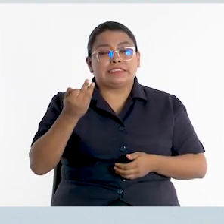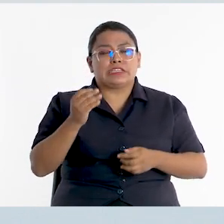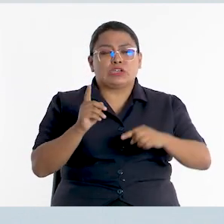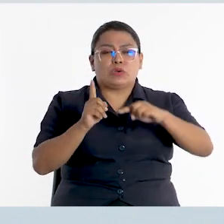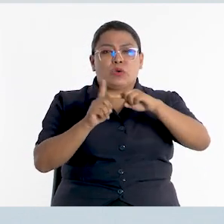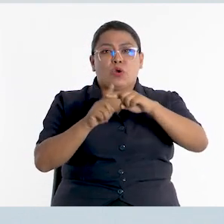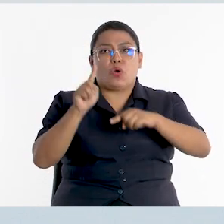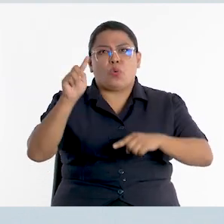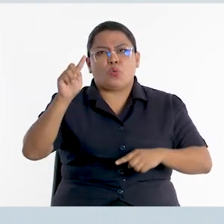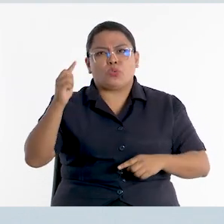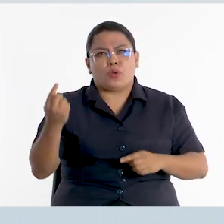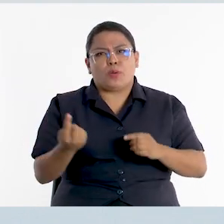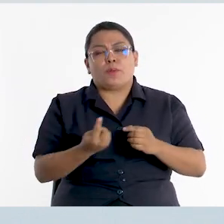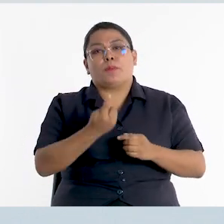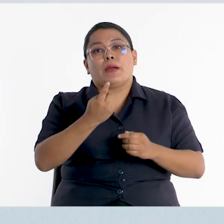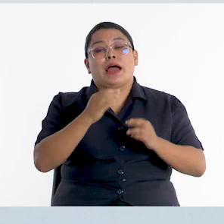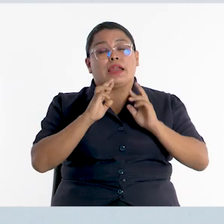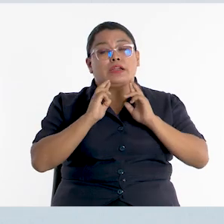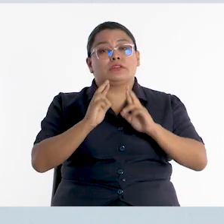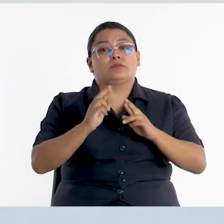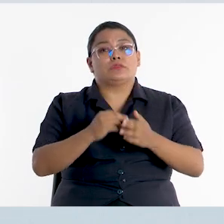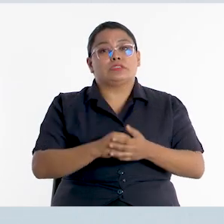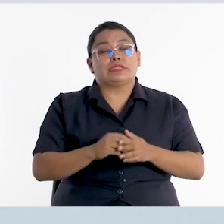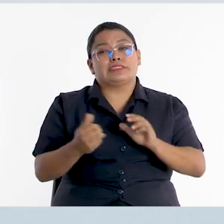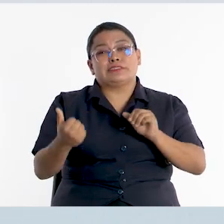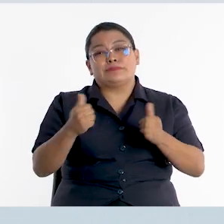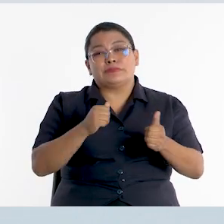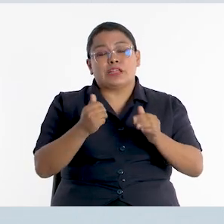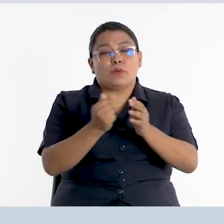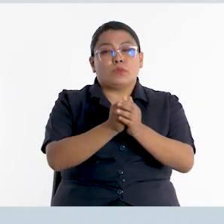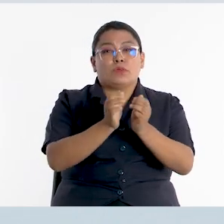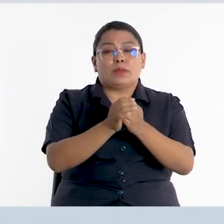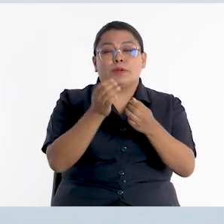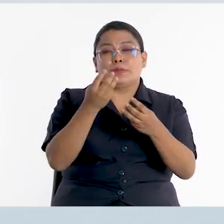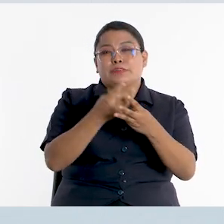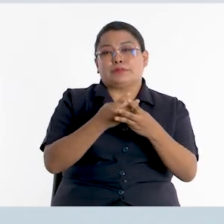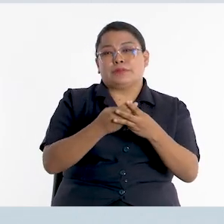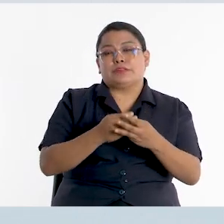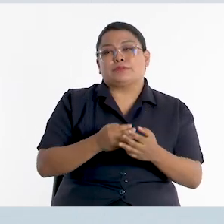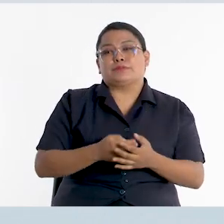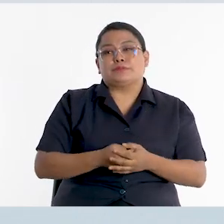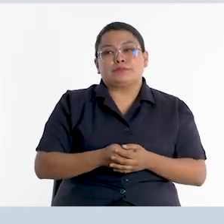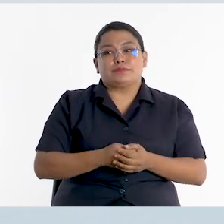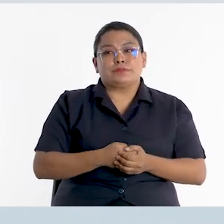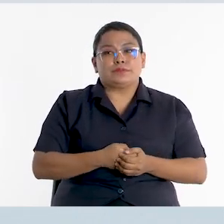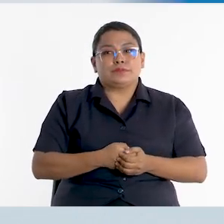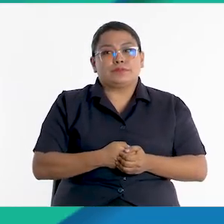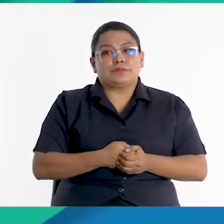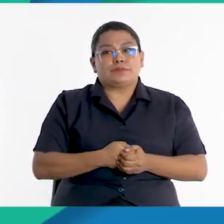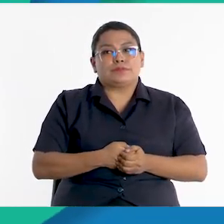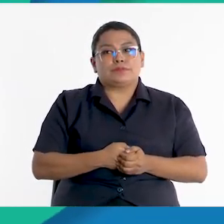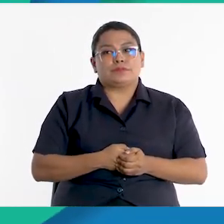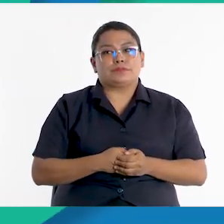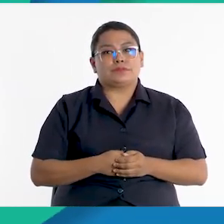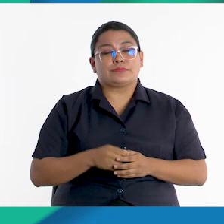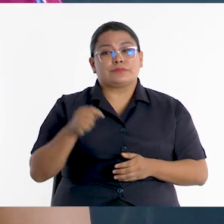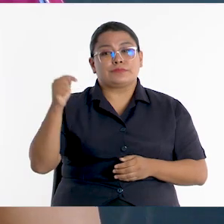los que es necesario sumar 1 al cociente. Esto dependerá de cada problema planteado.